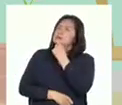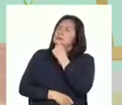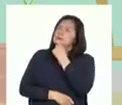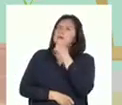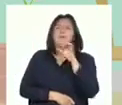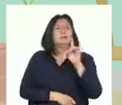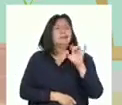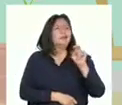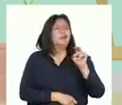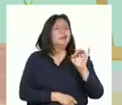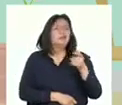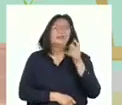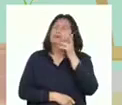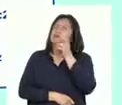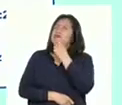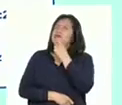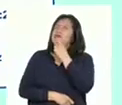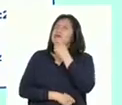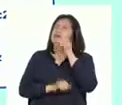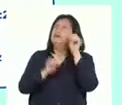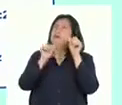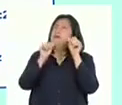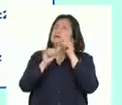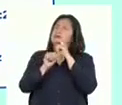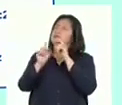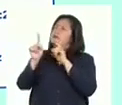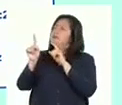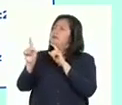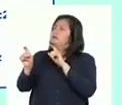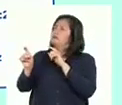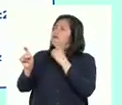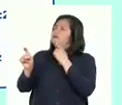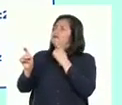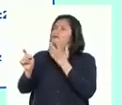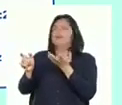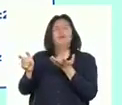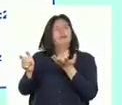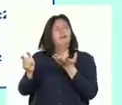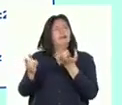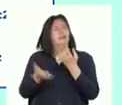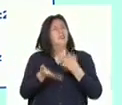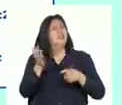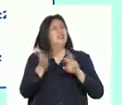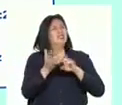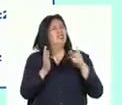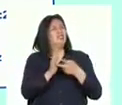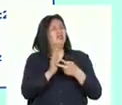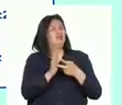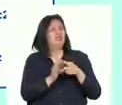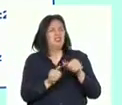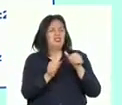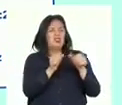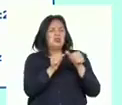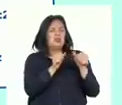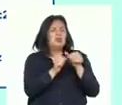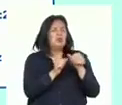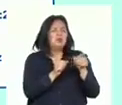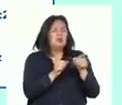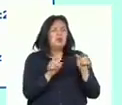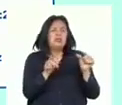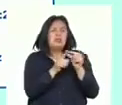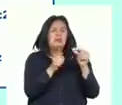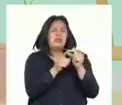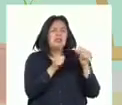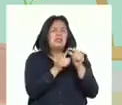información, Daniel tiene una duda. Daniel se pregunta qué representa el número que está al lado de la